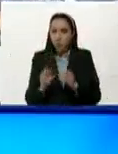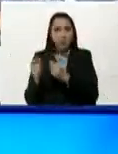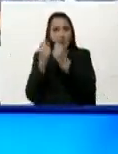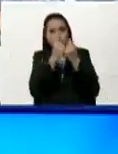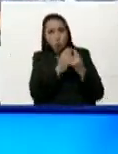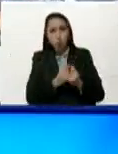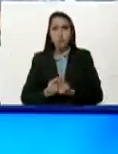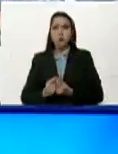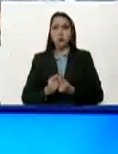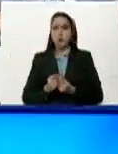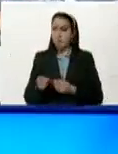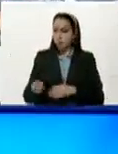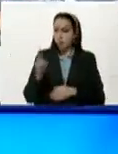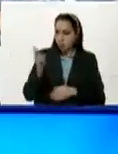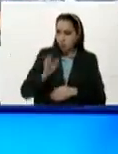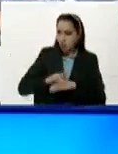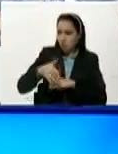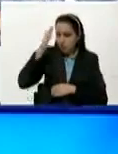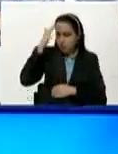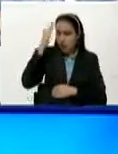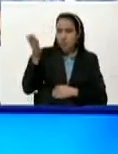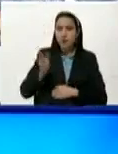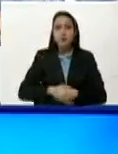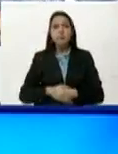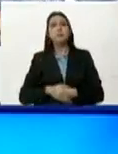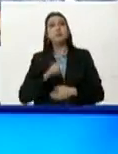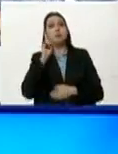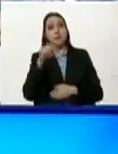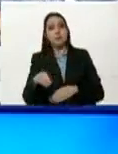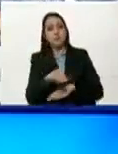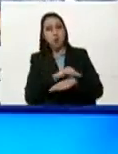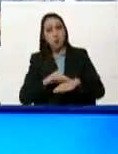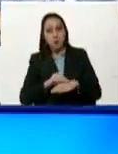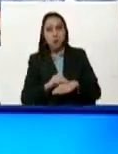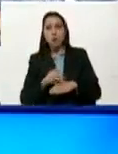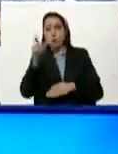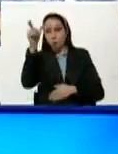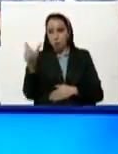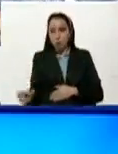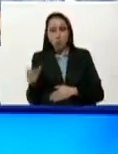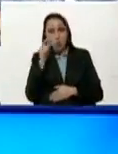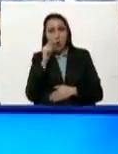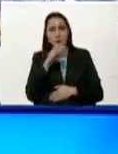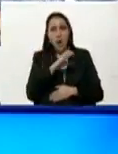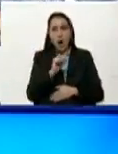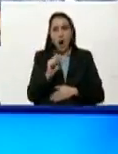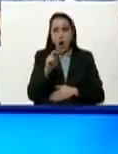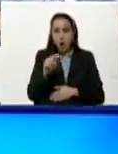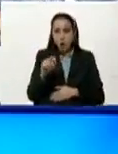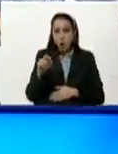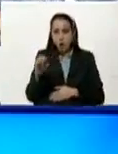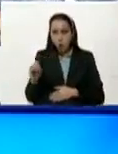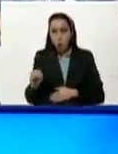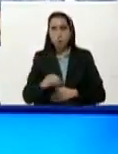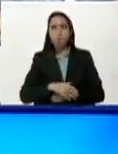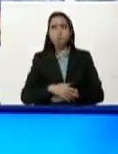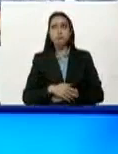gobernador ministro castro soteldo del castrismo